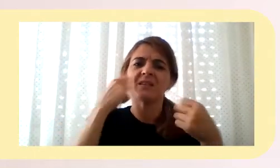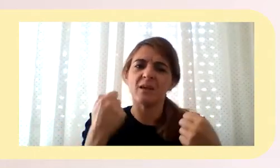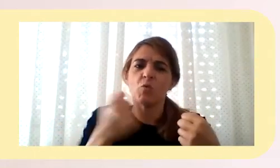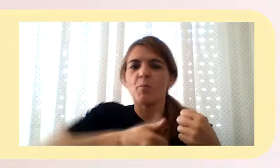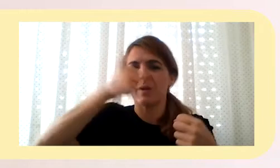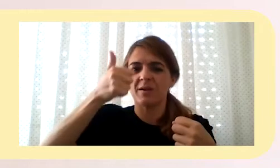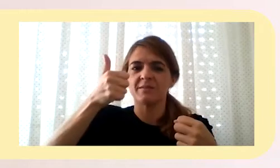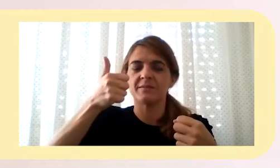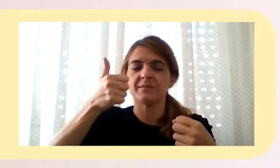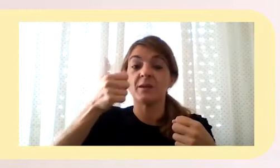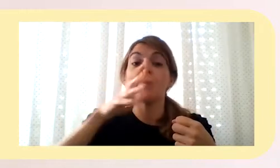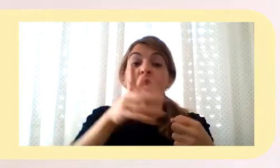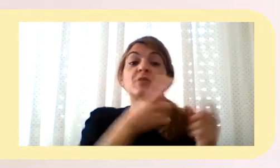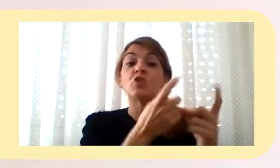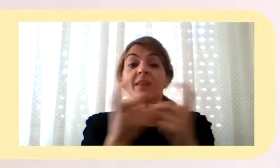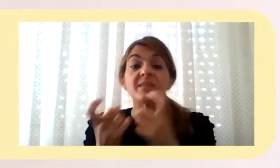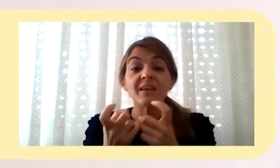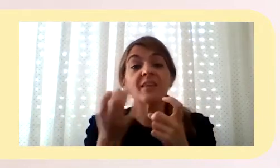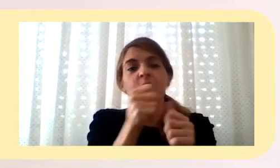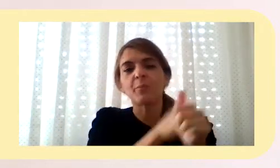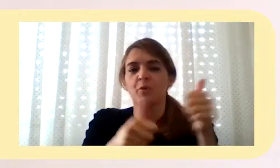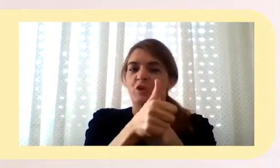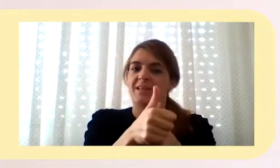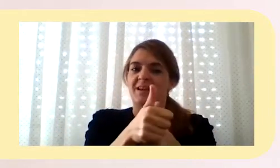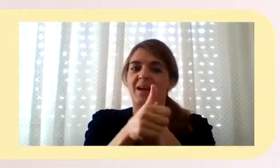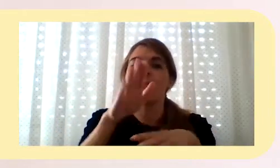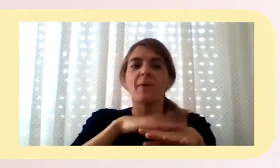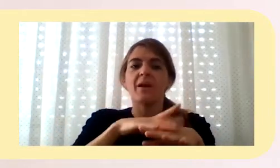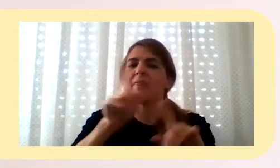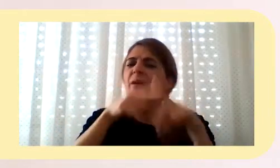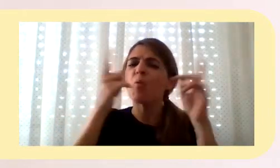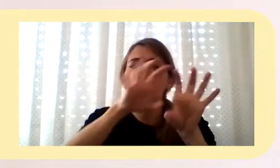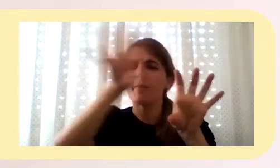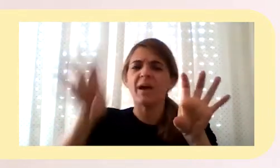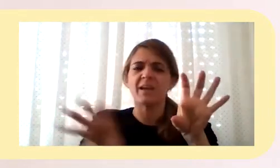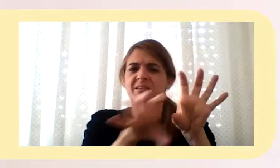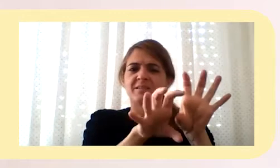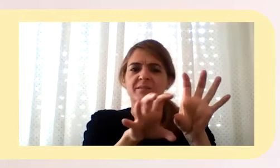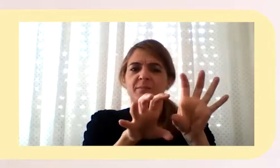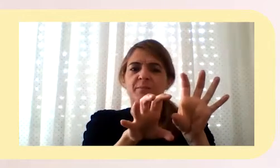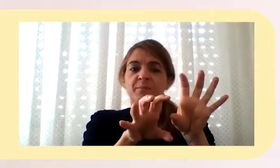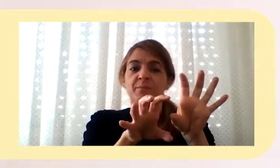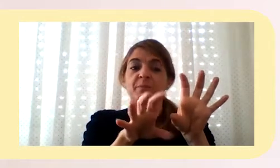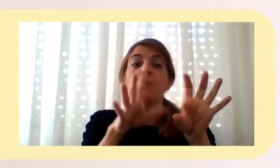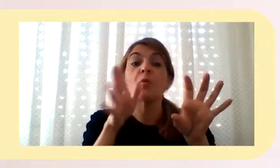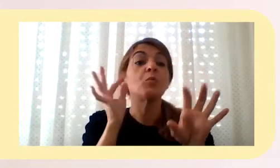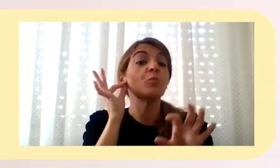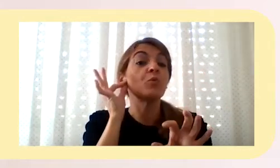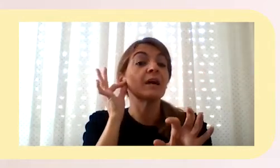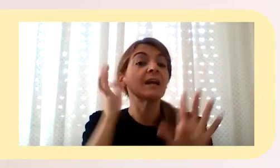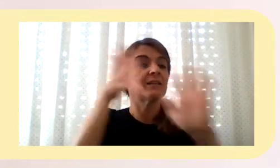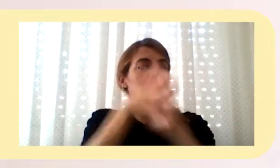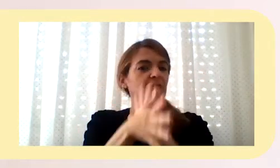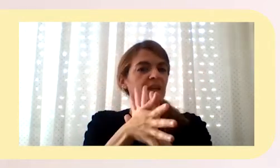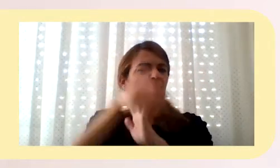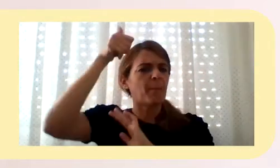tanto nuestras necesidades deben ser prioritarias en cualquier país del mundo. Como sabéis, el hecho de ser mujer en una sociedad patriarcal